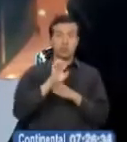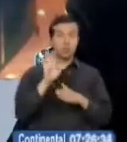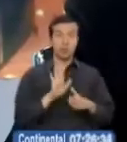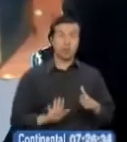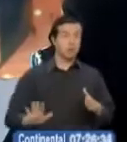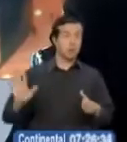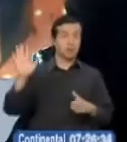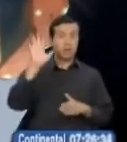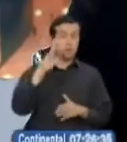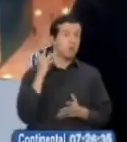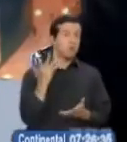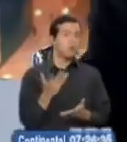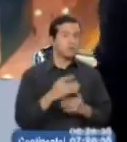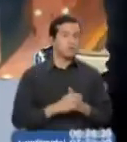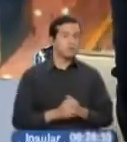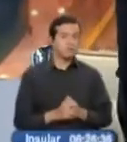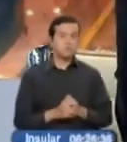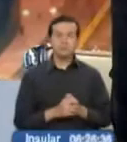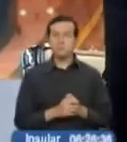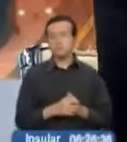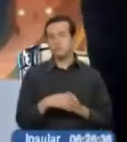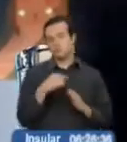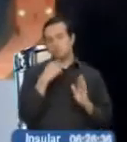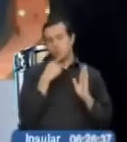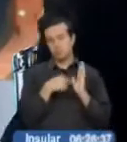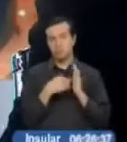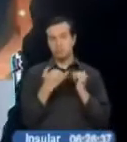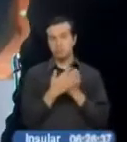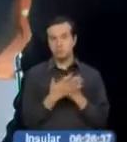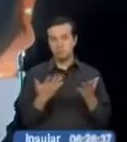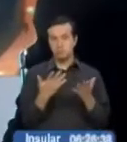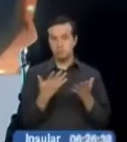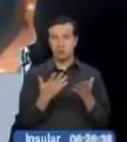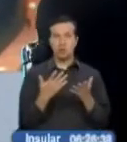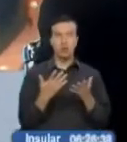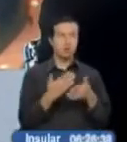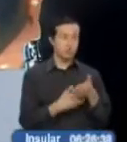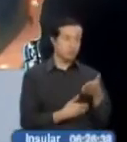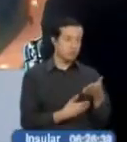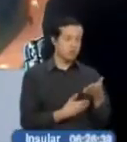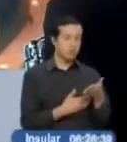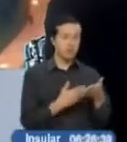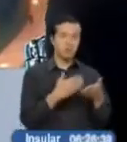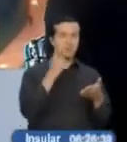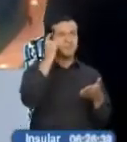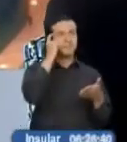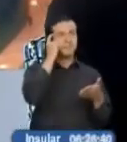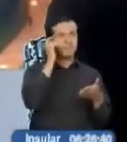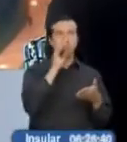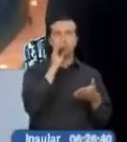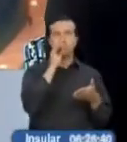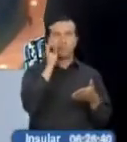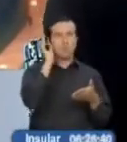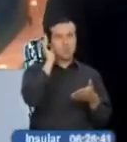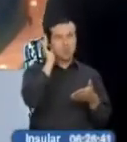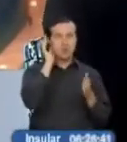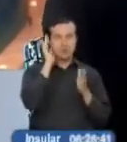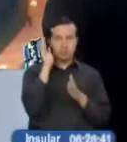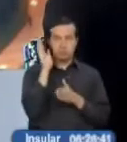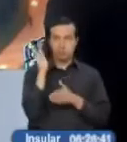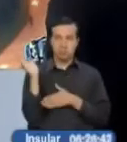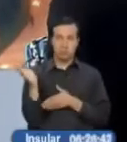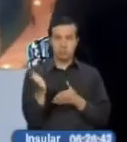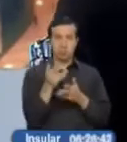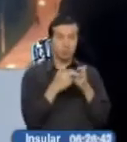ecuatorianas. Entonces, si es que esto no lleva al pragmatismo del diseño de políticas públicas orientado a